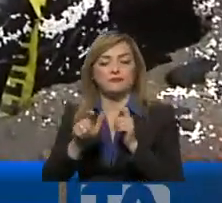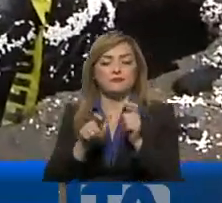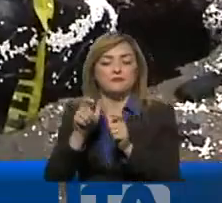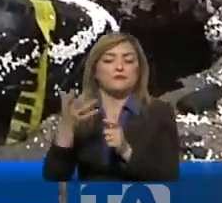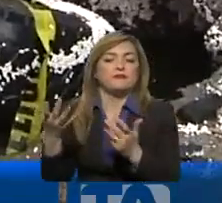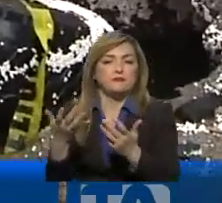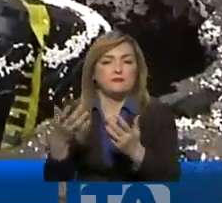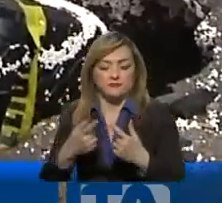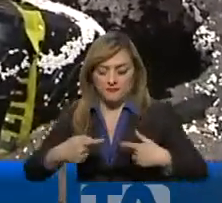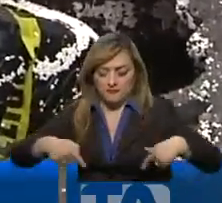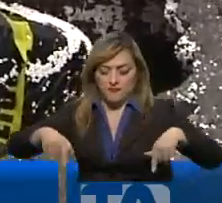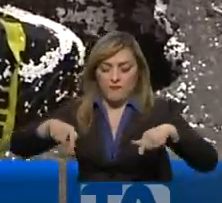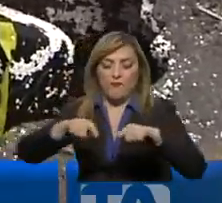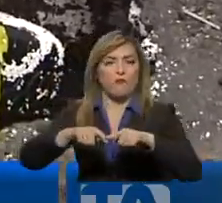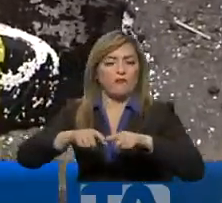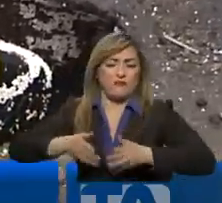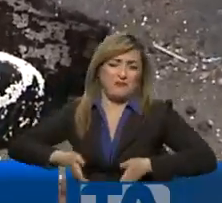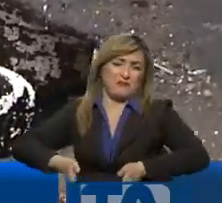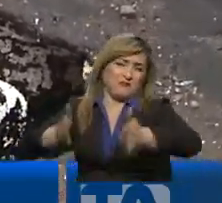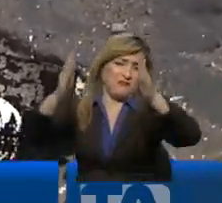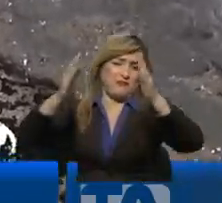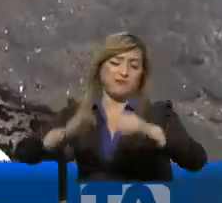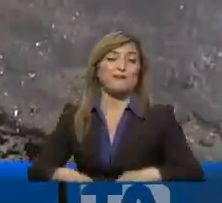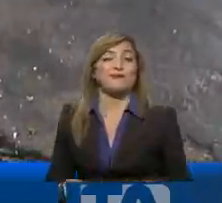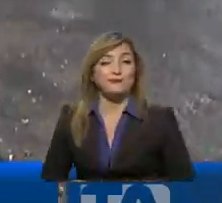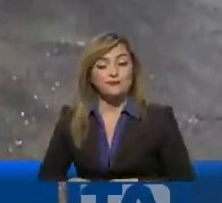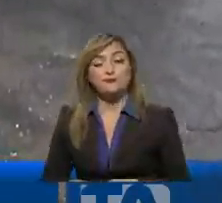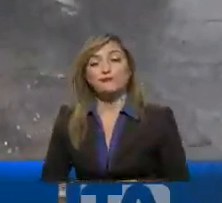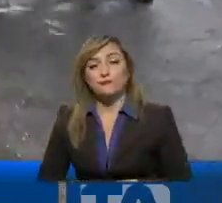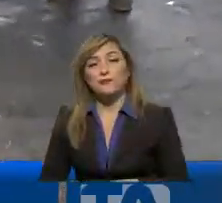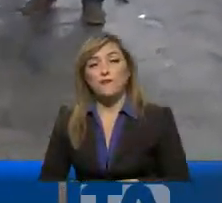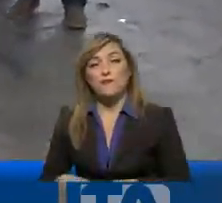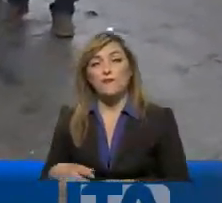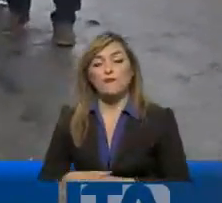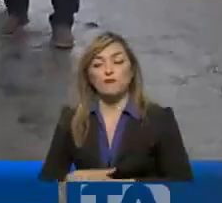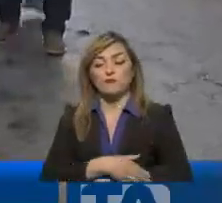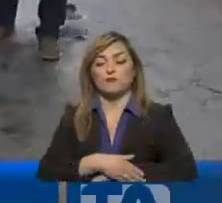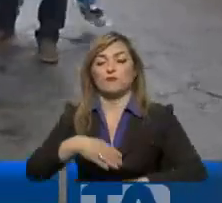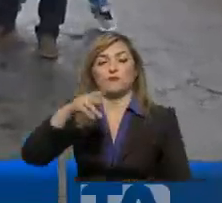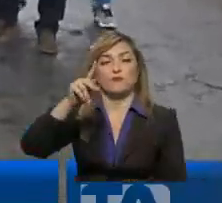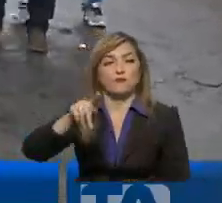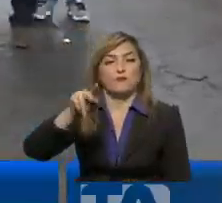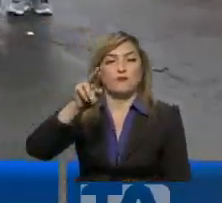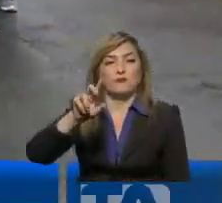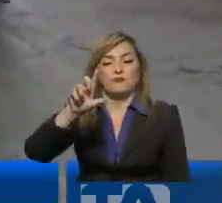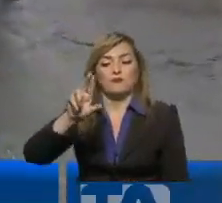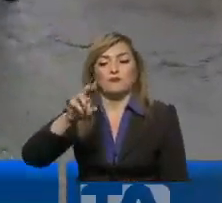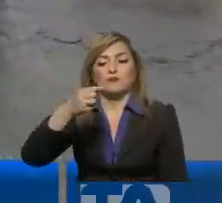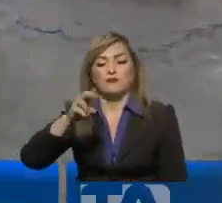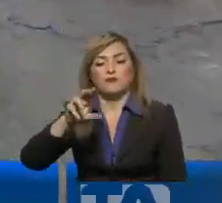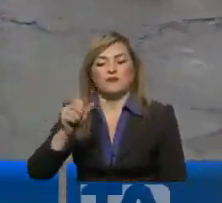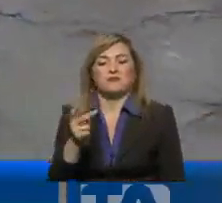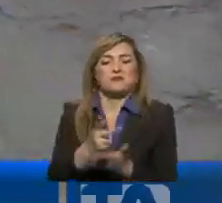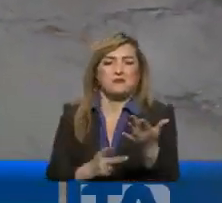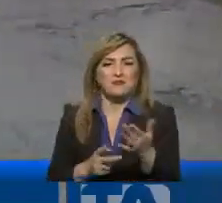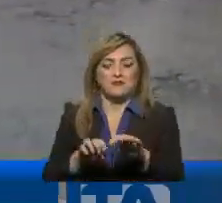precisamente. Agujeros como estos se registran a lo largo de toda la calle Pululagua, producto de la rotura de las